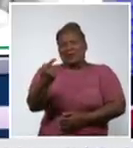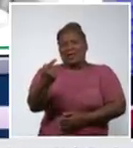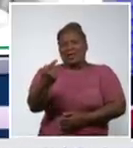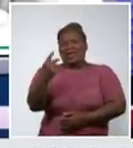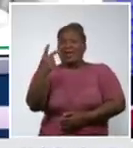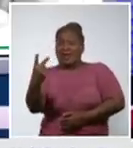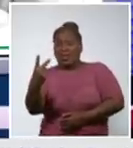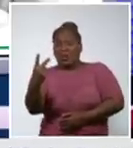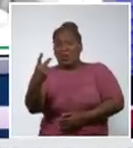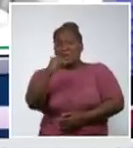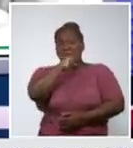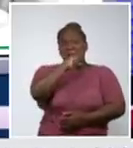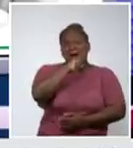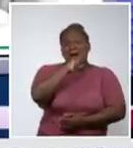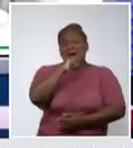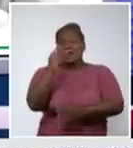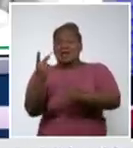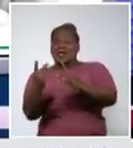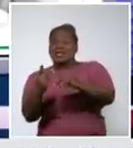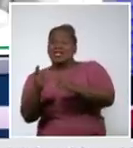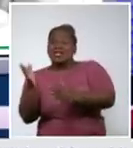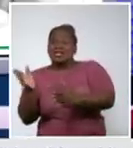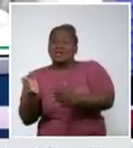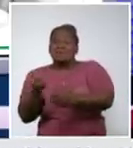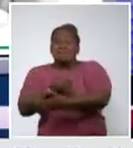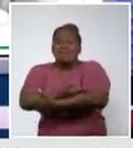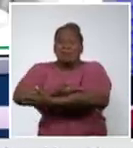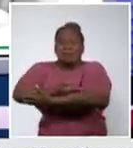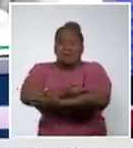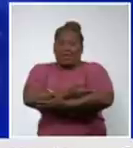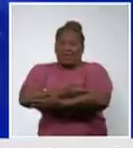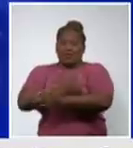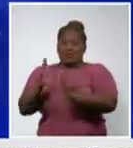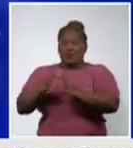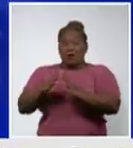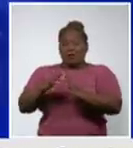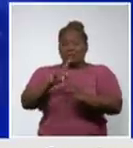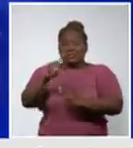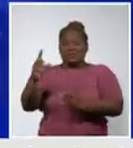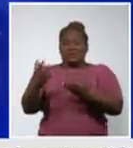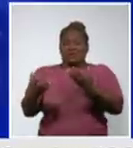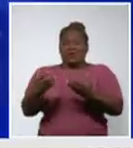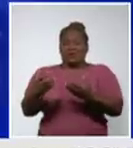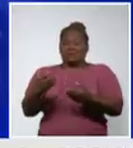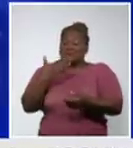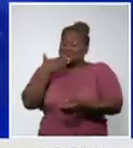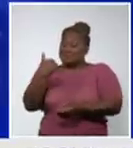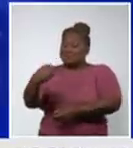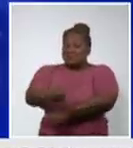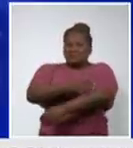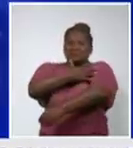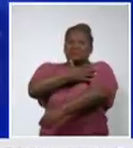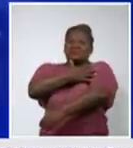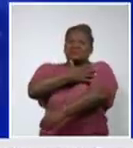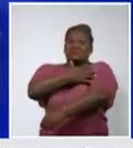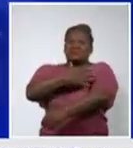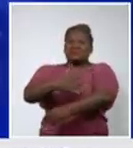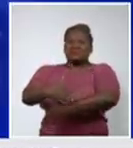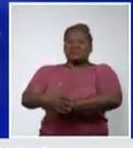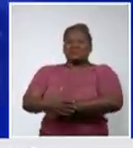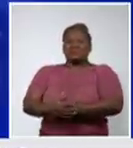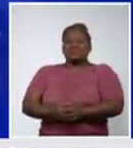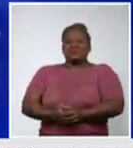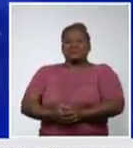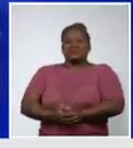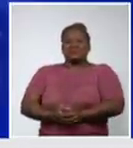mamá Maydi ya en su casa en la Perla del Sur en Cienfuegos. Muy emotivo, Pepe, y realmente expresa